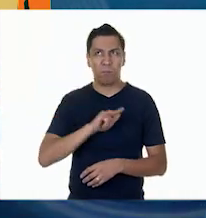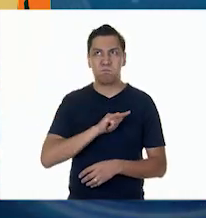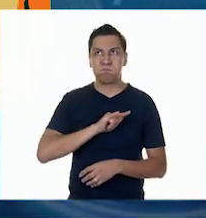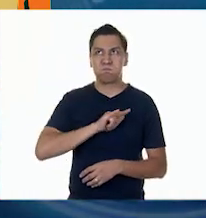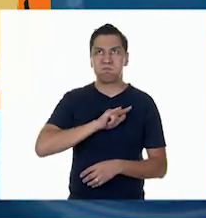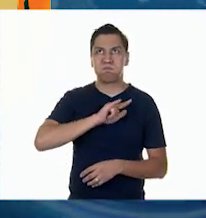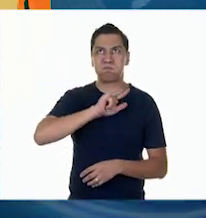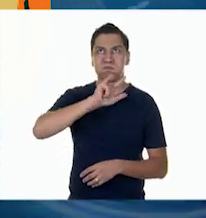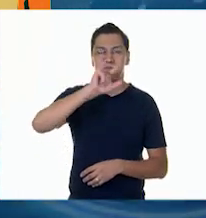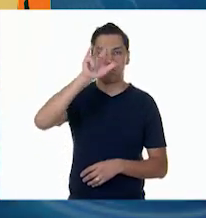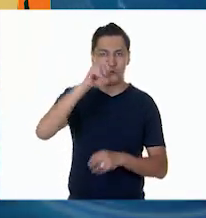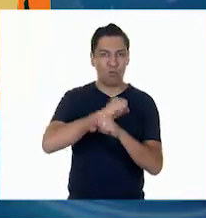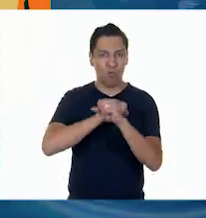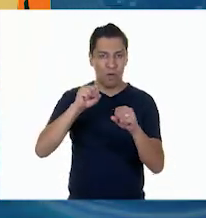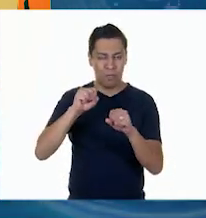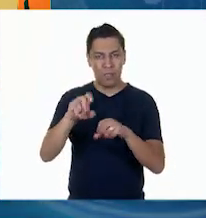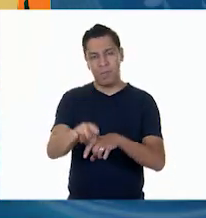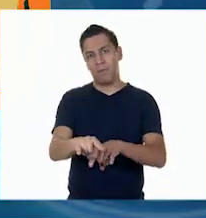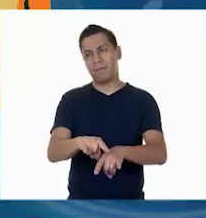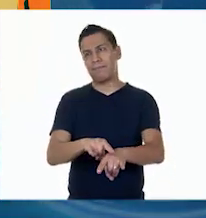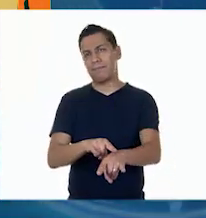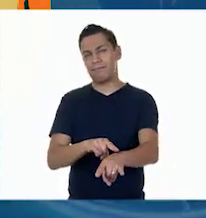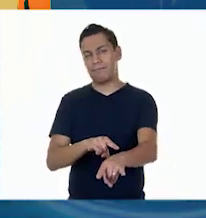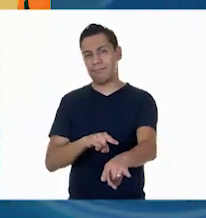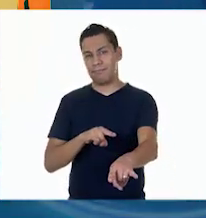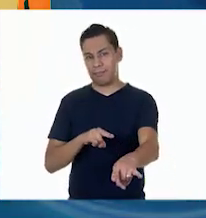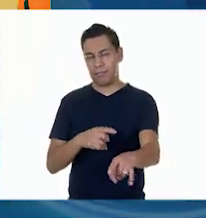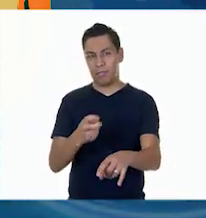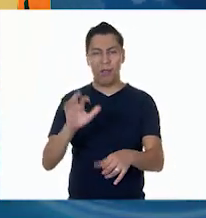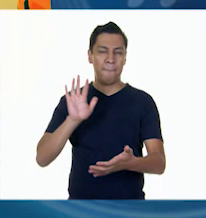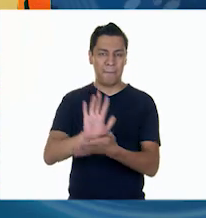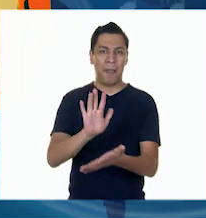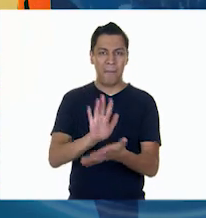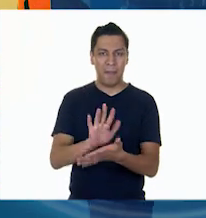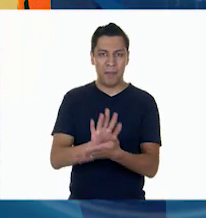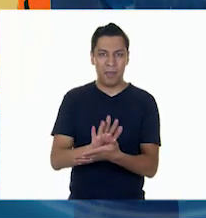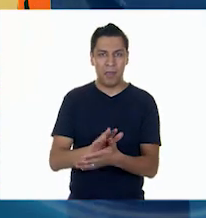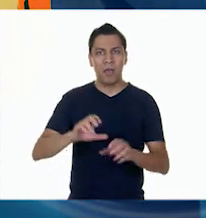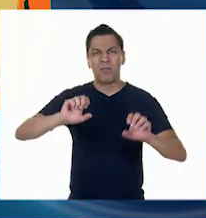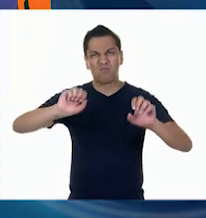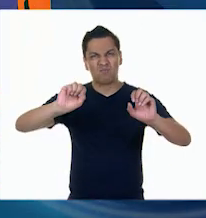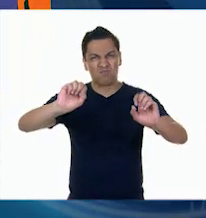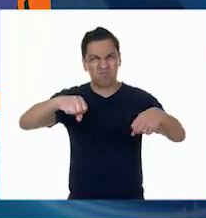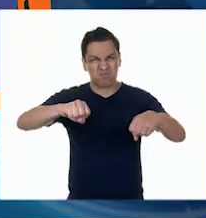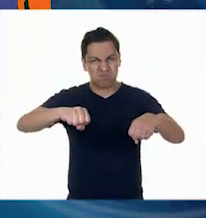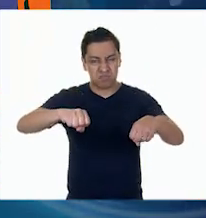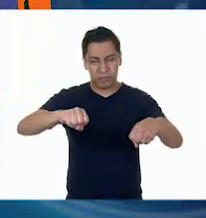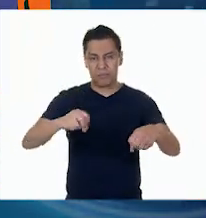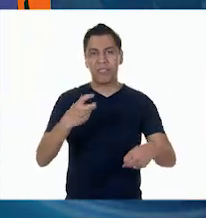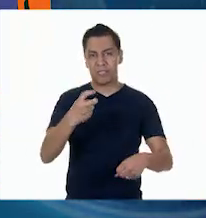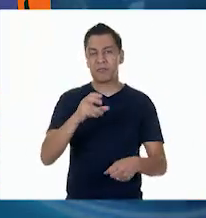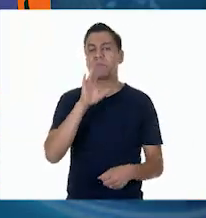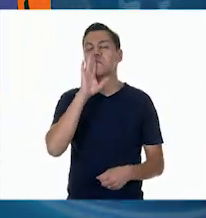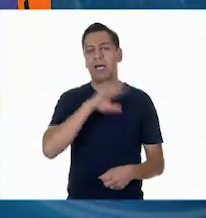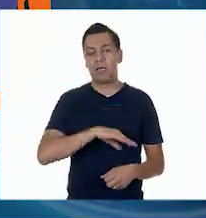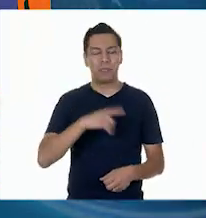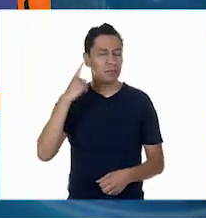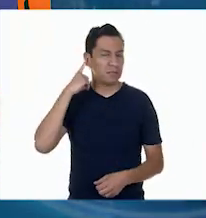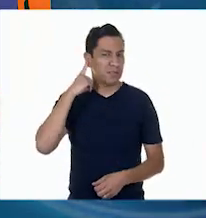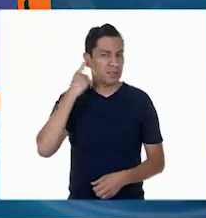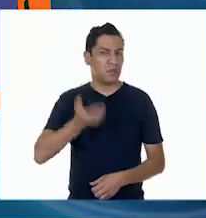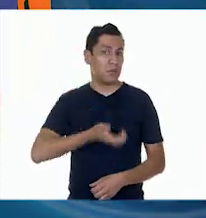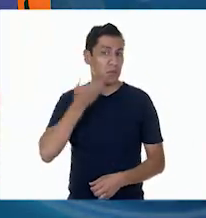avión, el tráfico intenso, sonidos, estar cerca de sonidos de motocicleta. Debemos acostumbrarnos